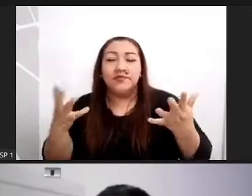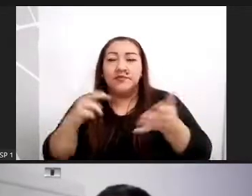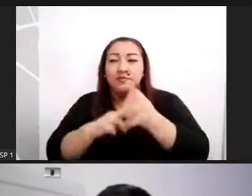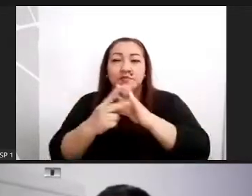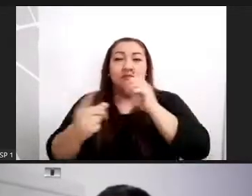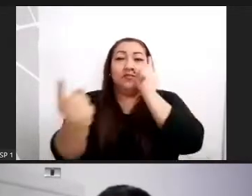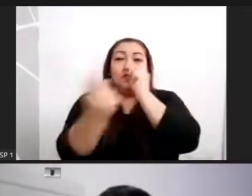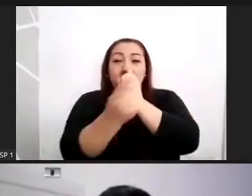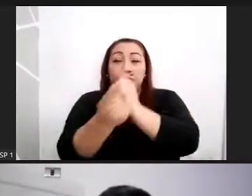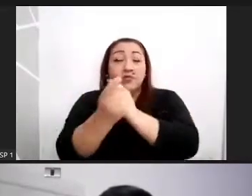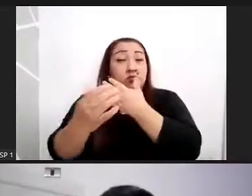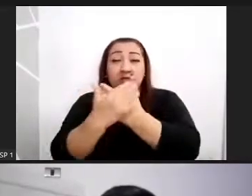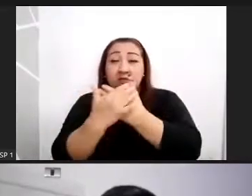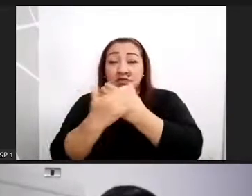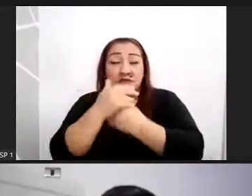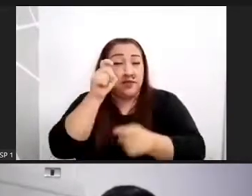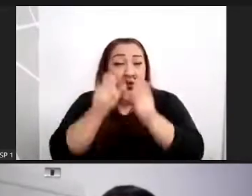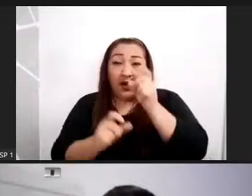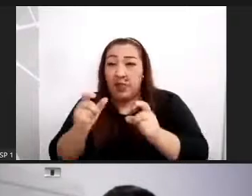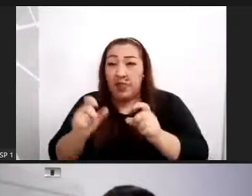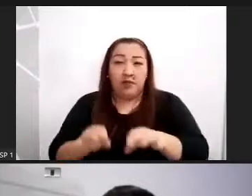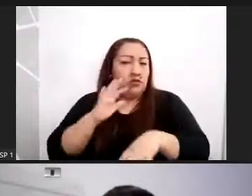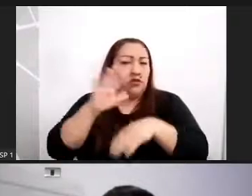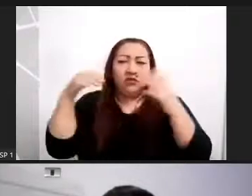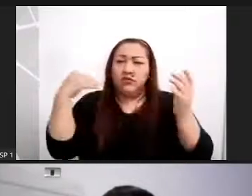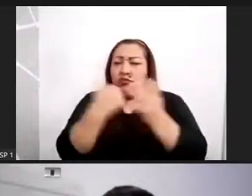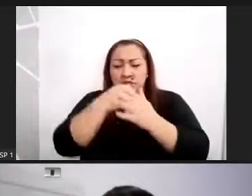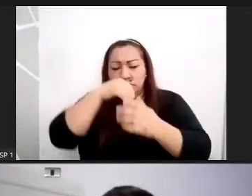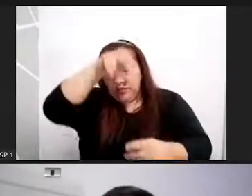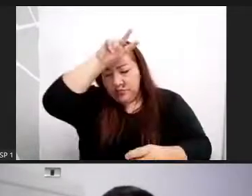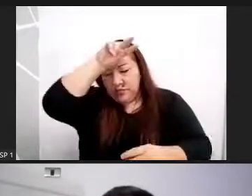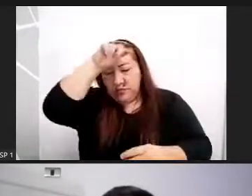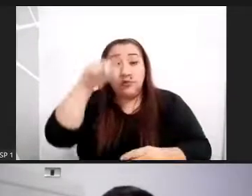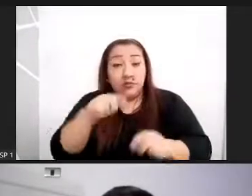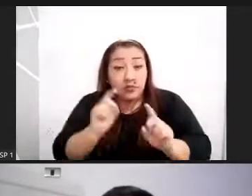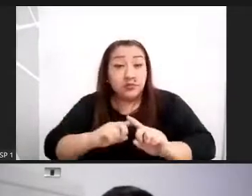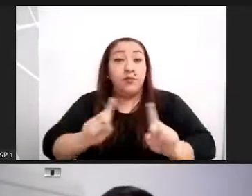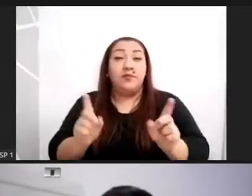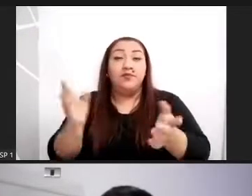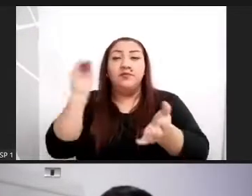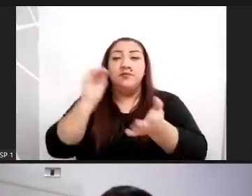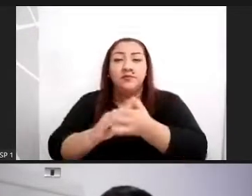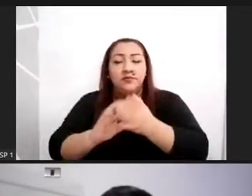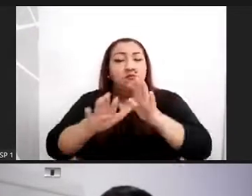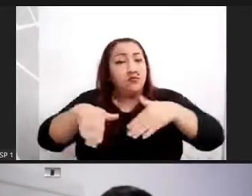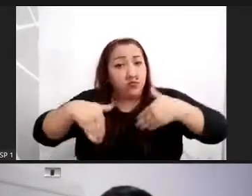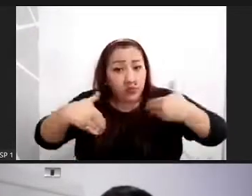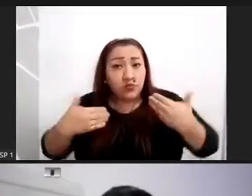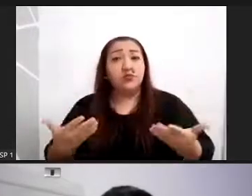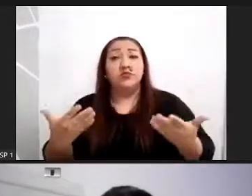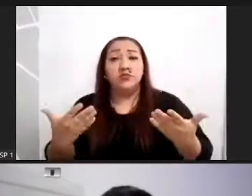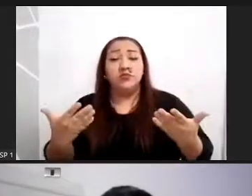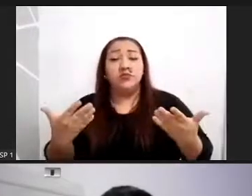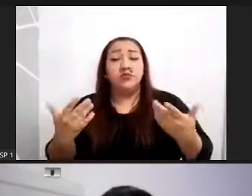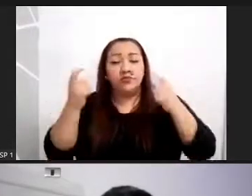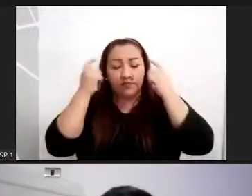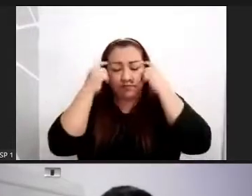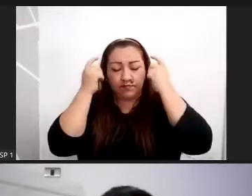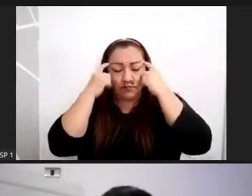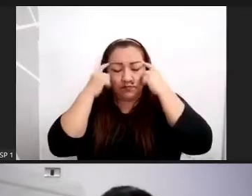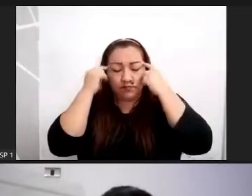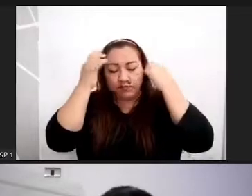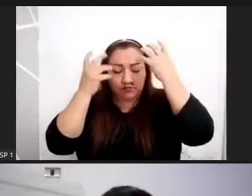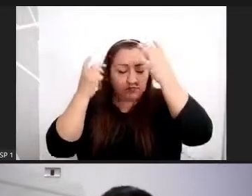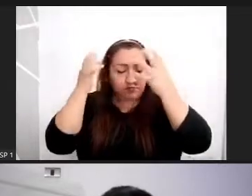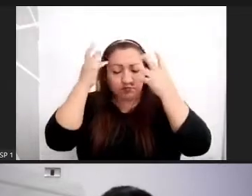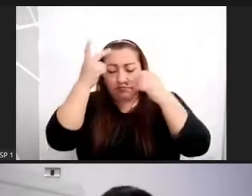muy cercana a los ciudadanos en todo el país, pero también mucha capacidad para reflexionar